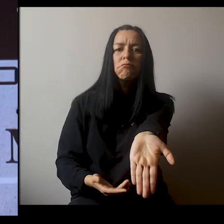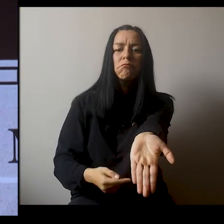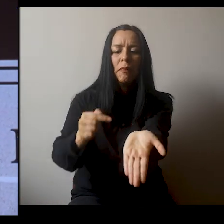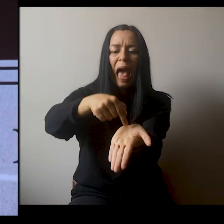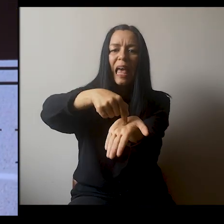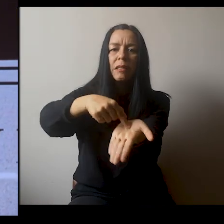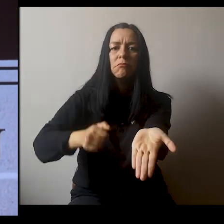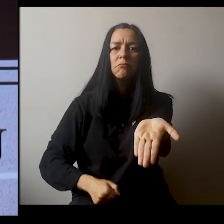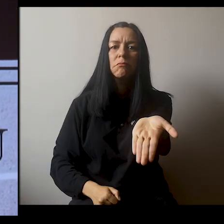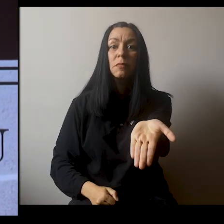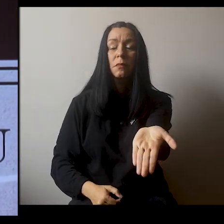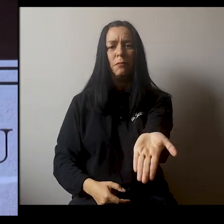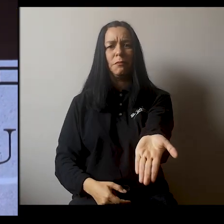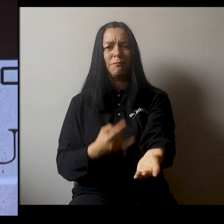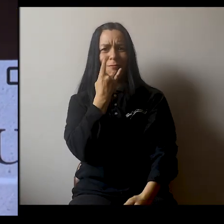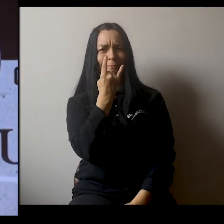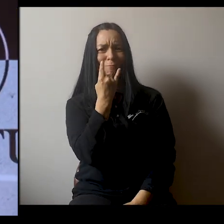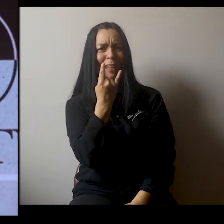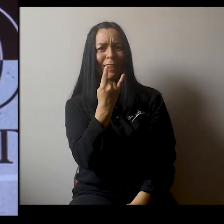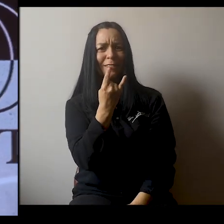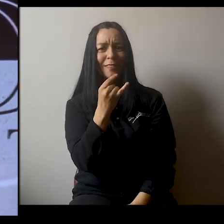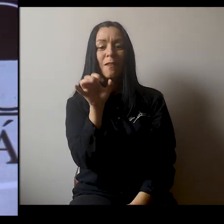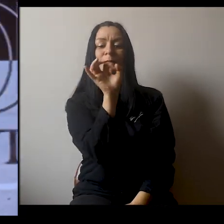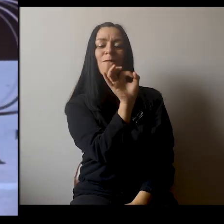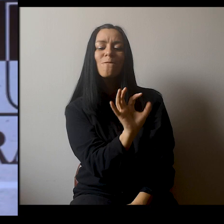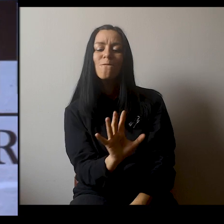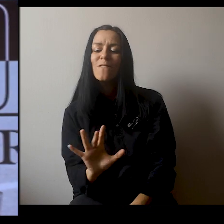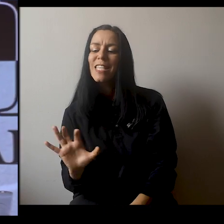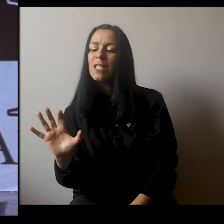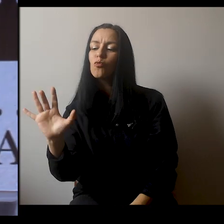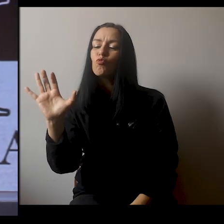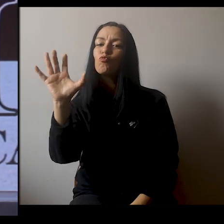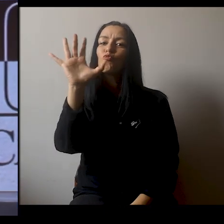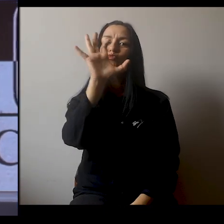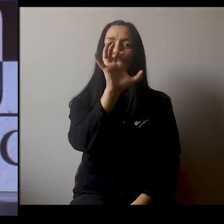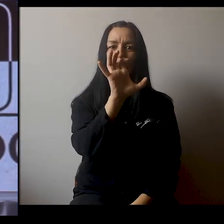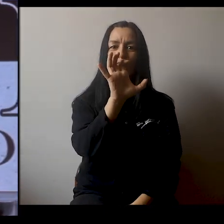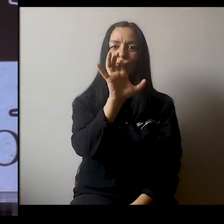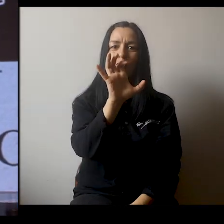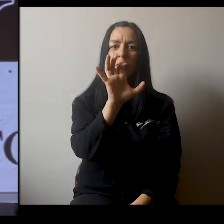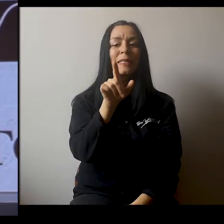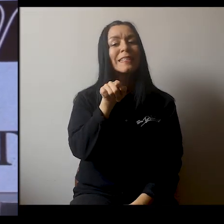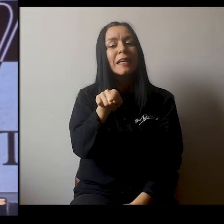de morir. Y esto es interesante. El virus